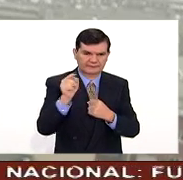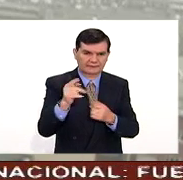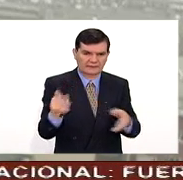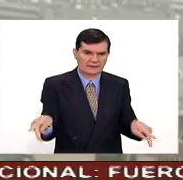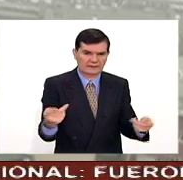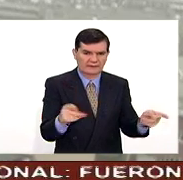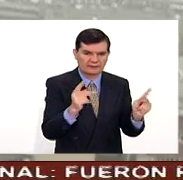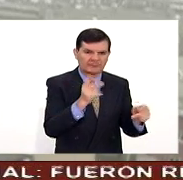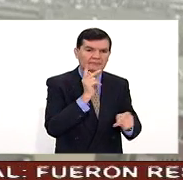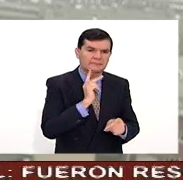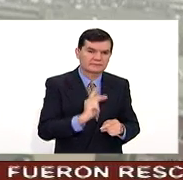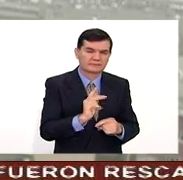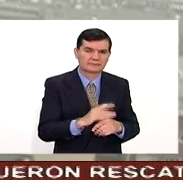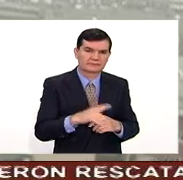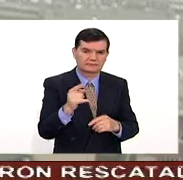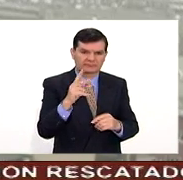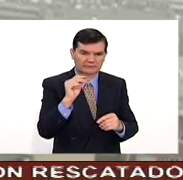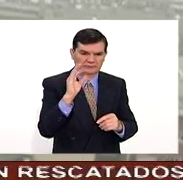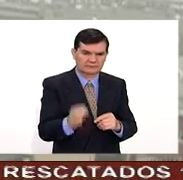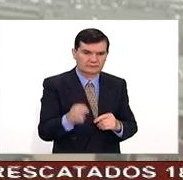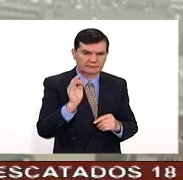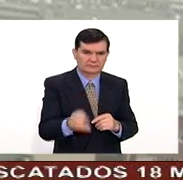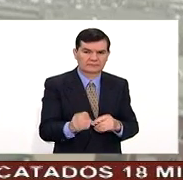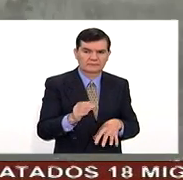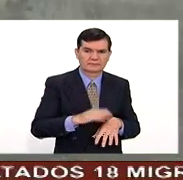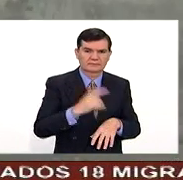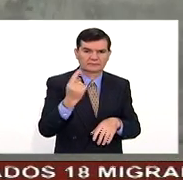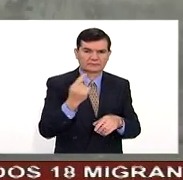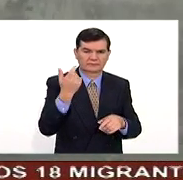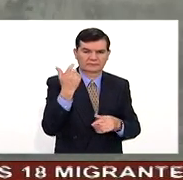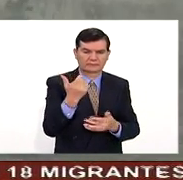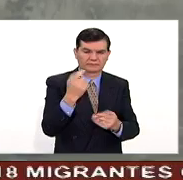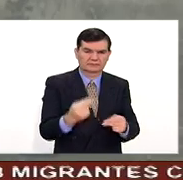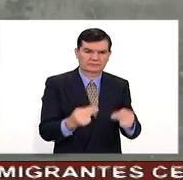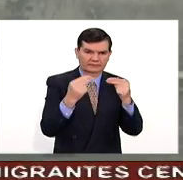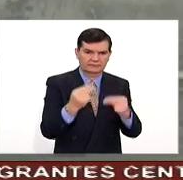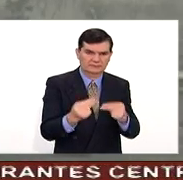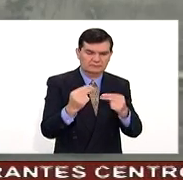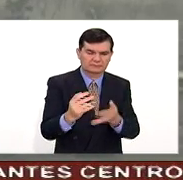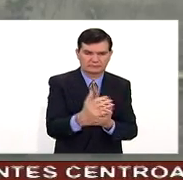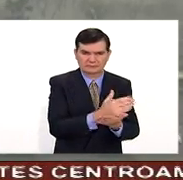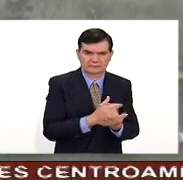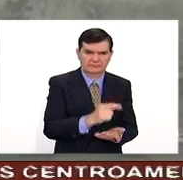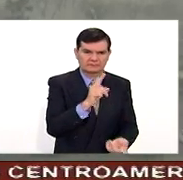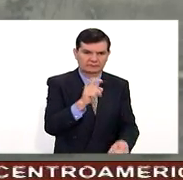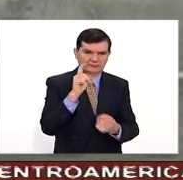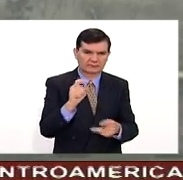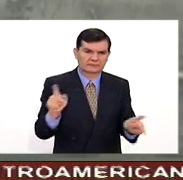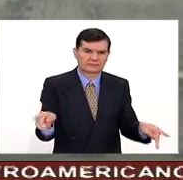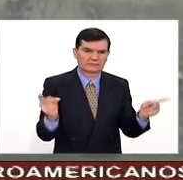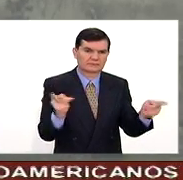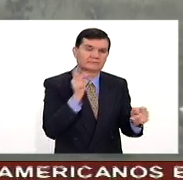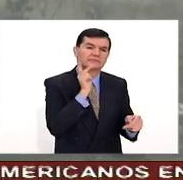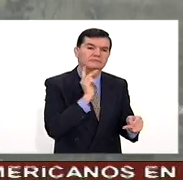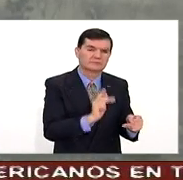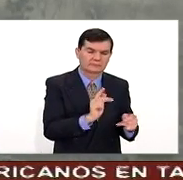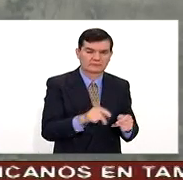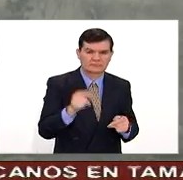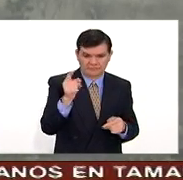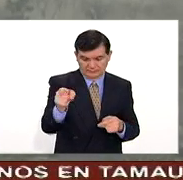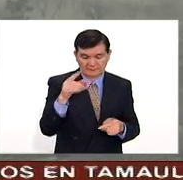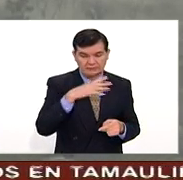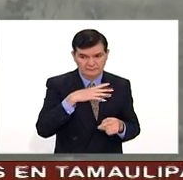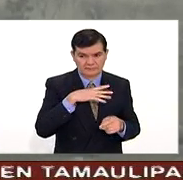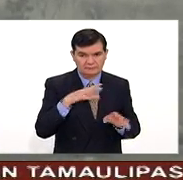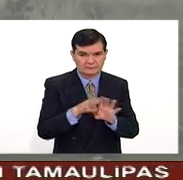y exportadores de petróleo, pues no lo aceptan, porque su principal negocio precisamente es venderle petróleo al mundo, y aunque ellos sí